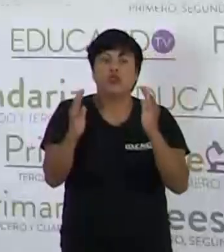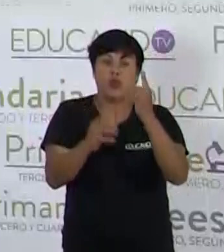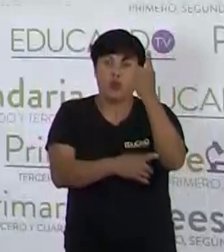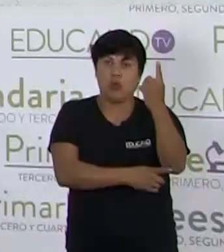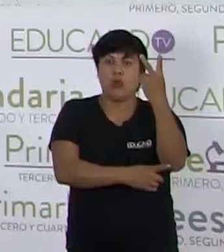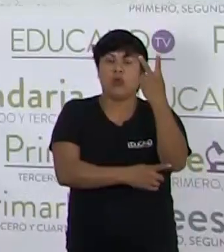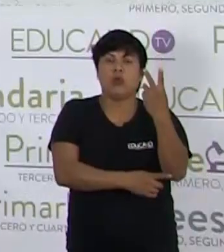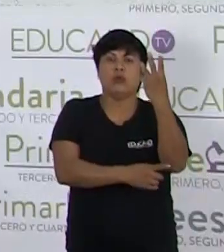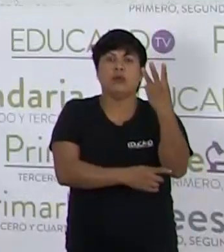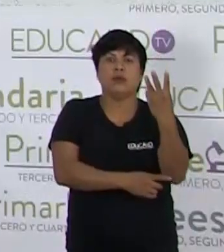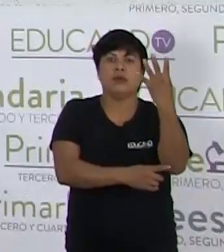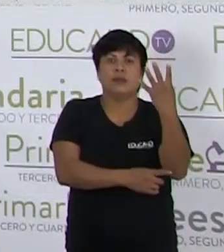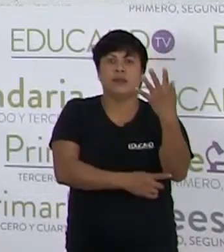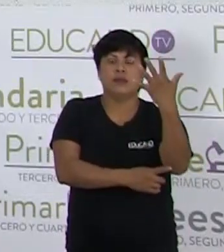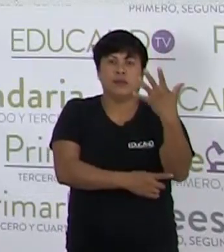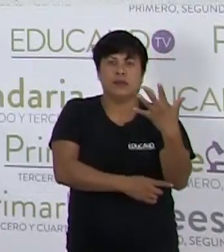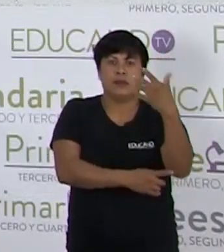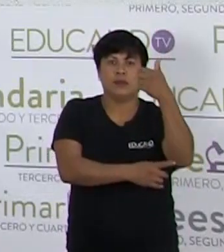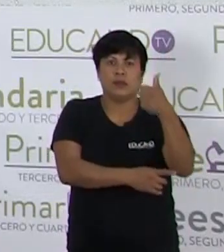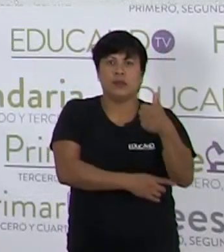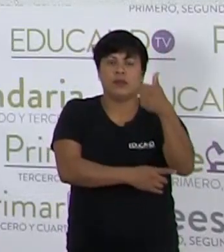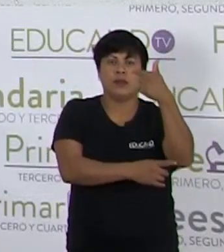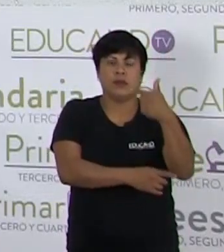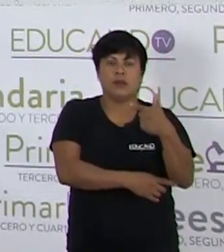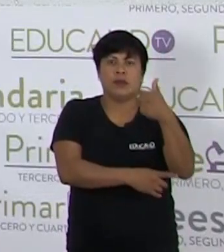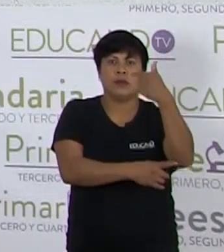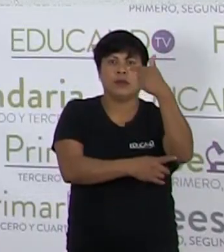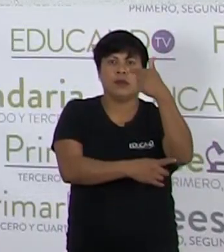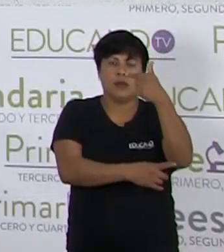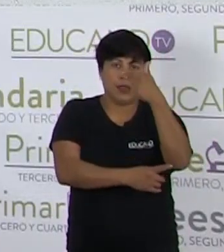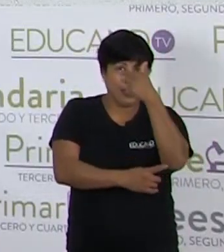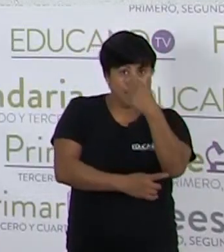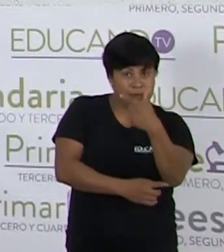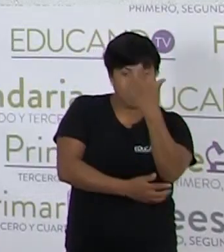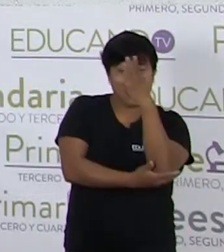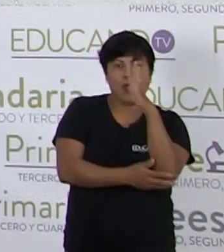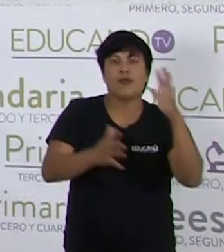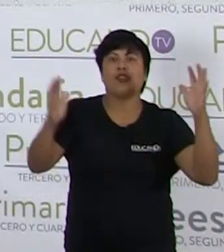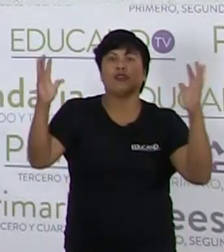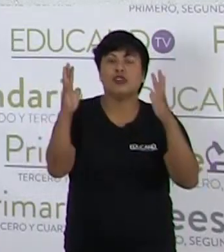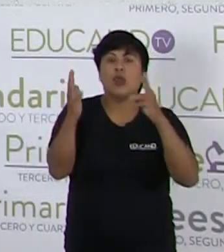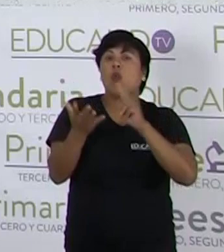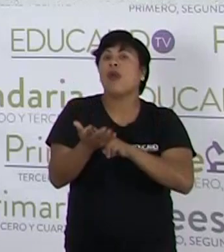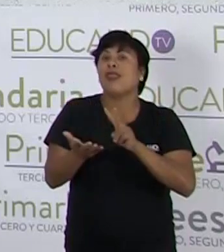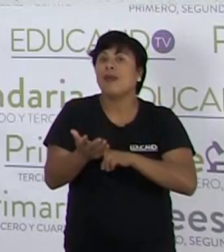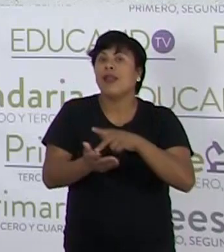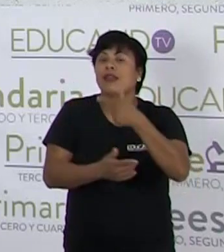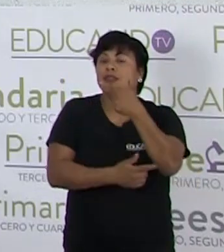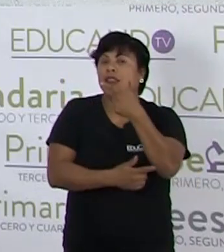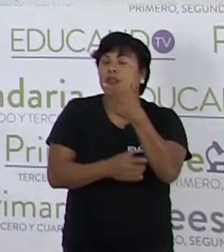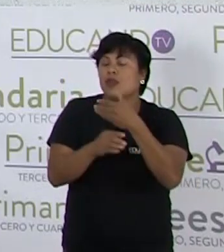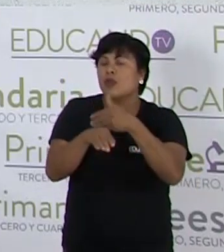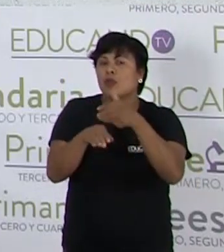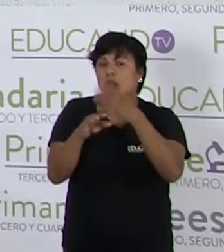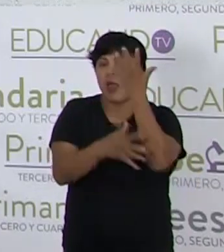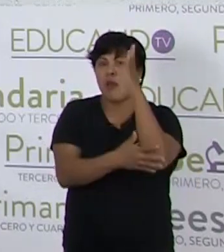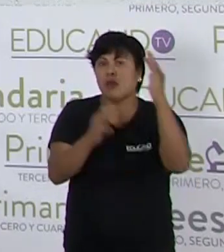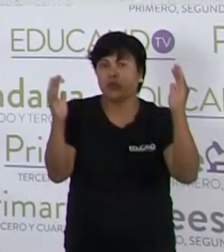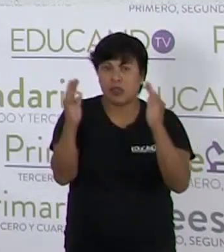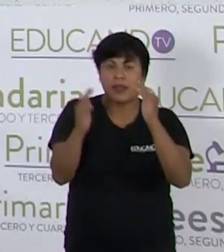1, 2, 3, 4, 5, 6, 7. ¿Cuánto valen los pequeños?